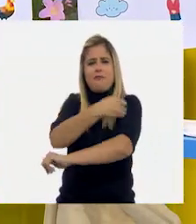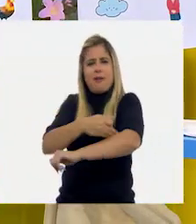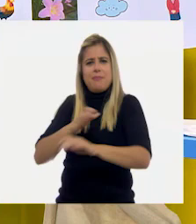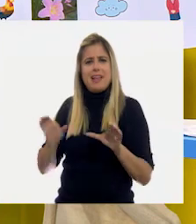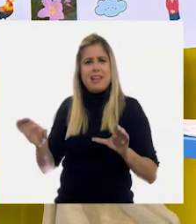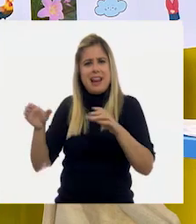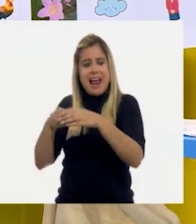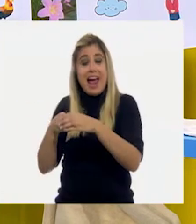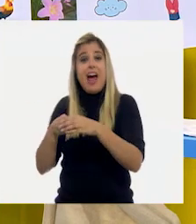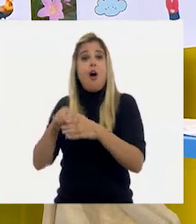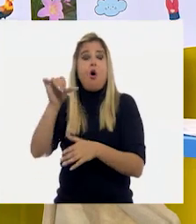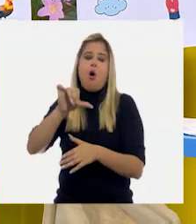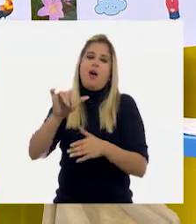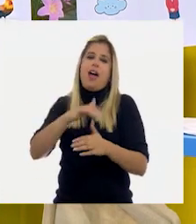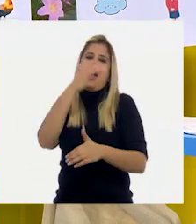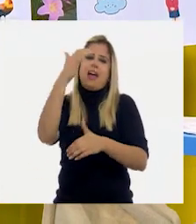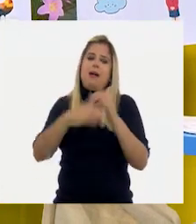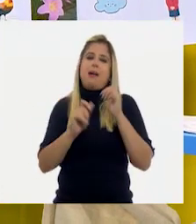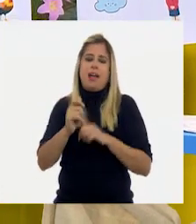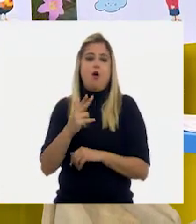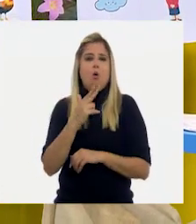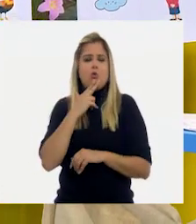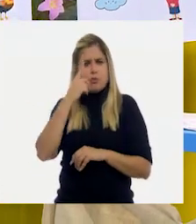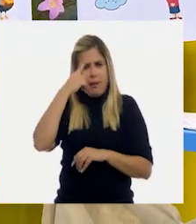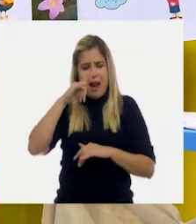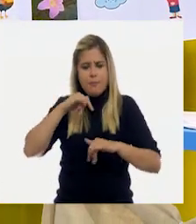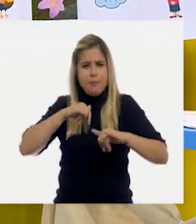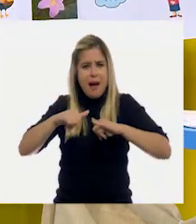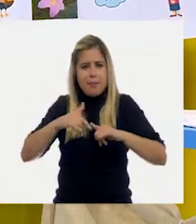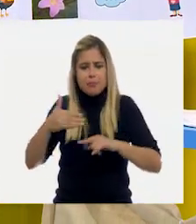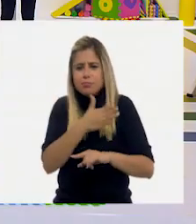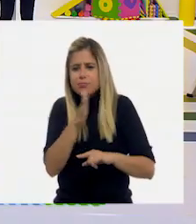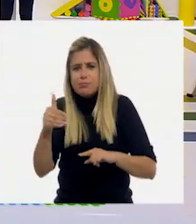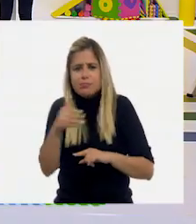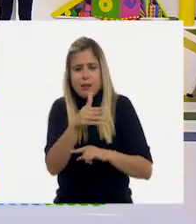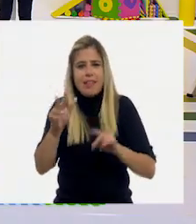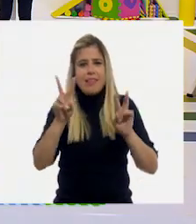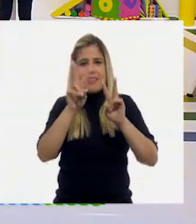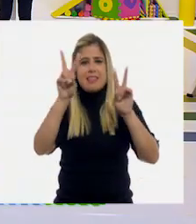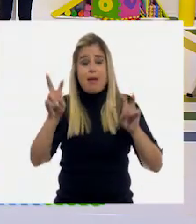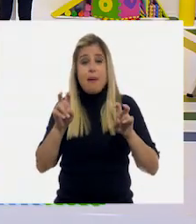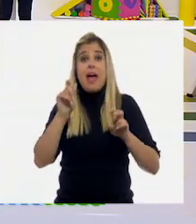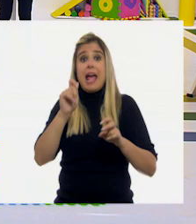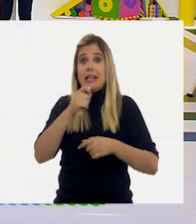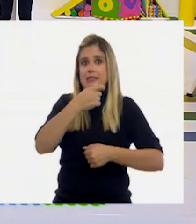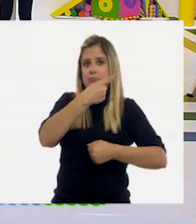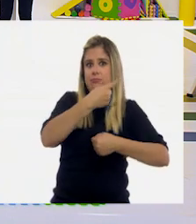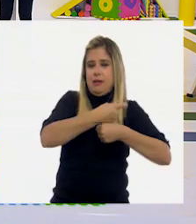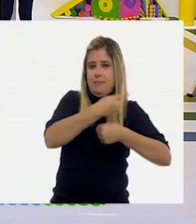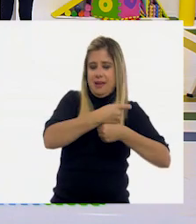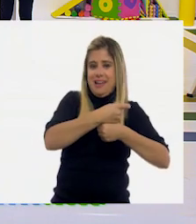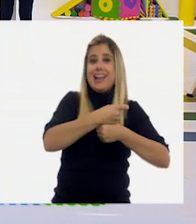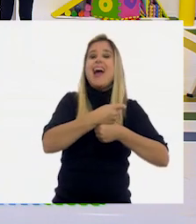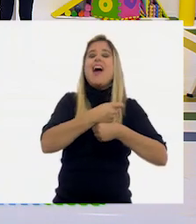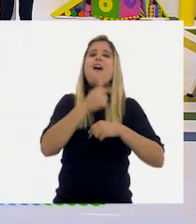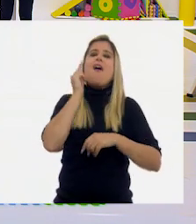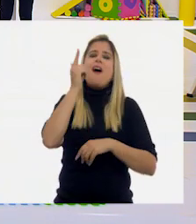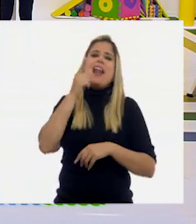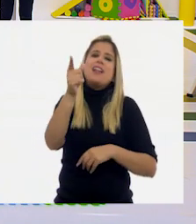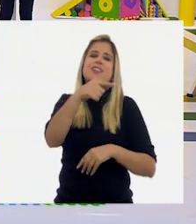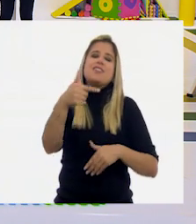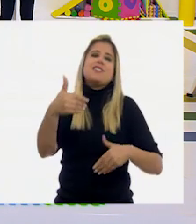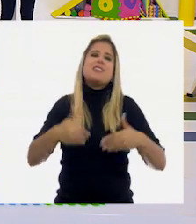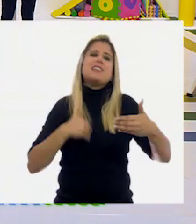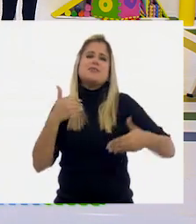hoy hemos terminado con el uso del croquis para todas las niñas y niños del primer grado de primaria. Esperamos que lo hayan